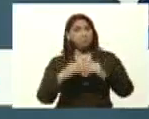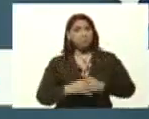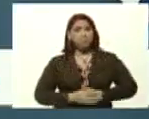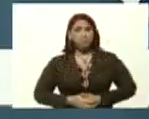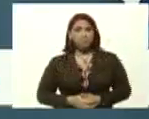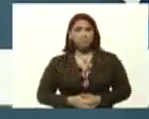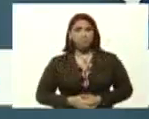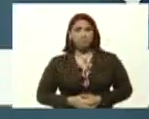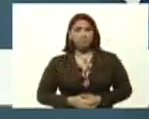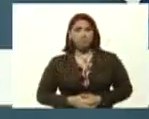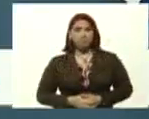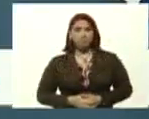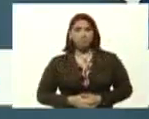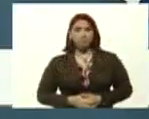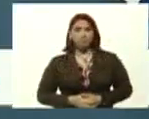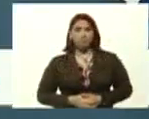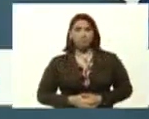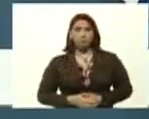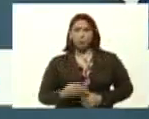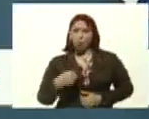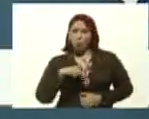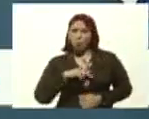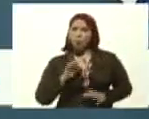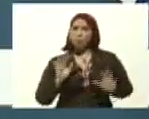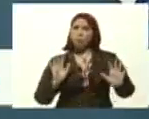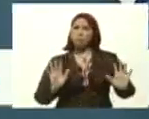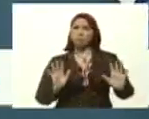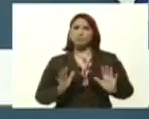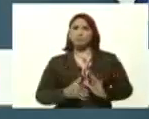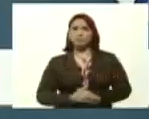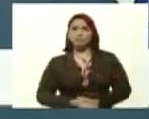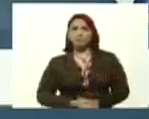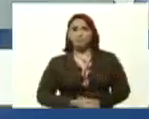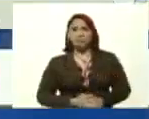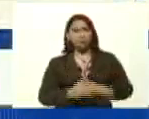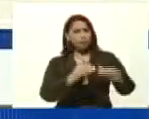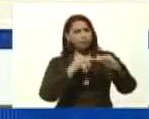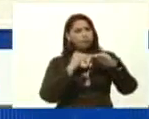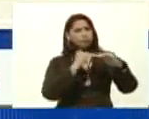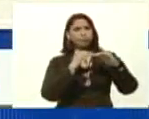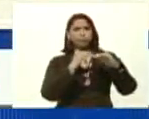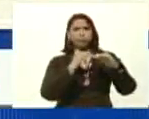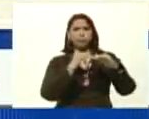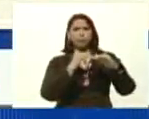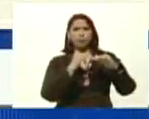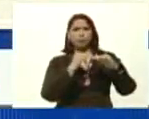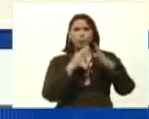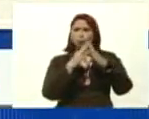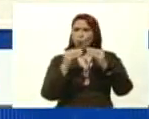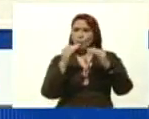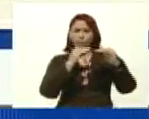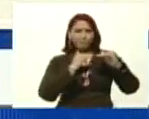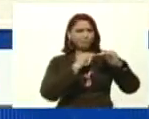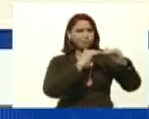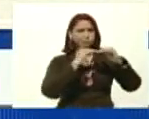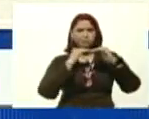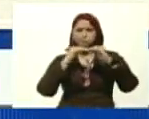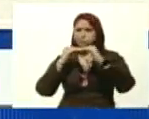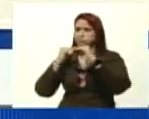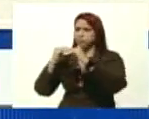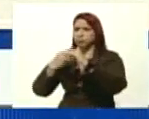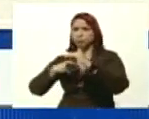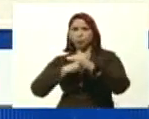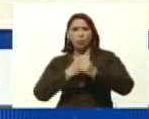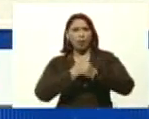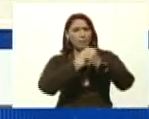igualdad, de que seamos iguales los unos y los otros, de que nos